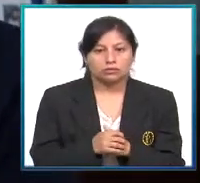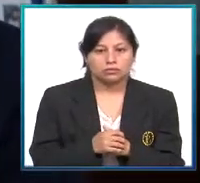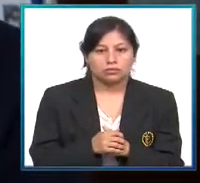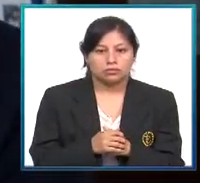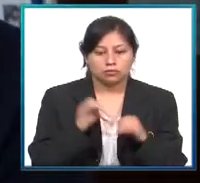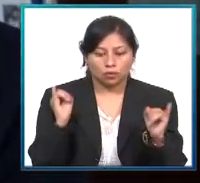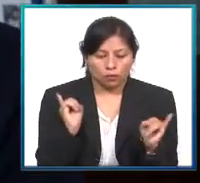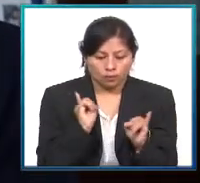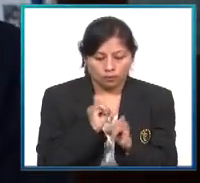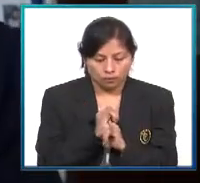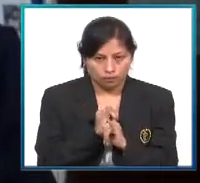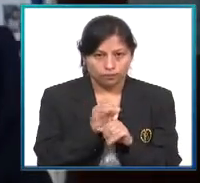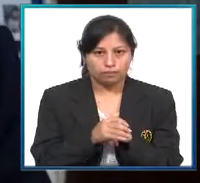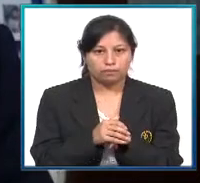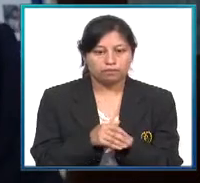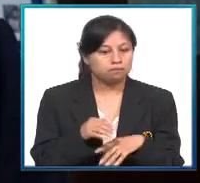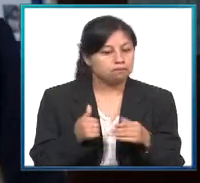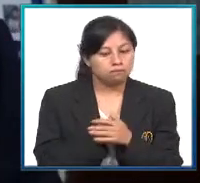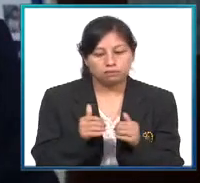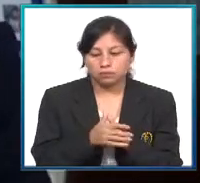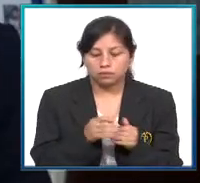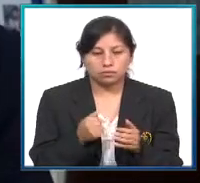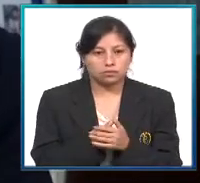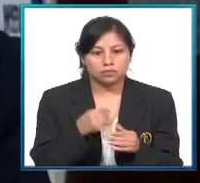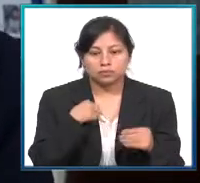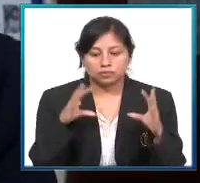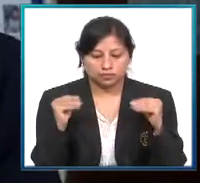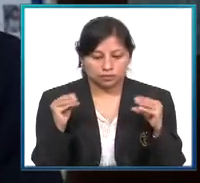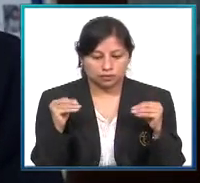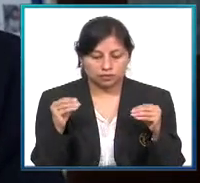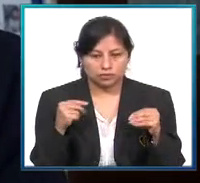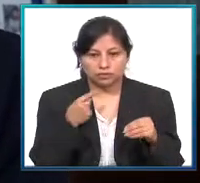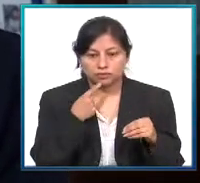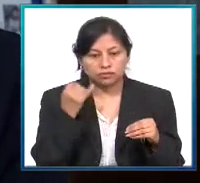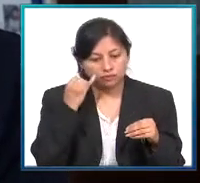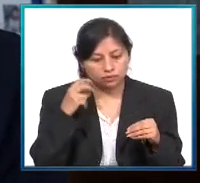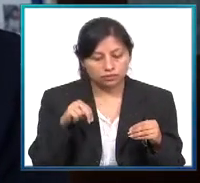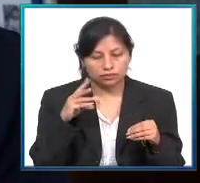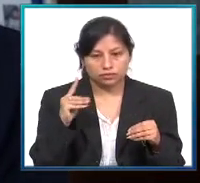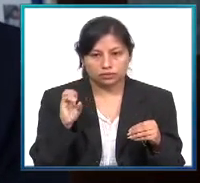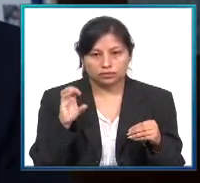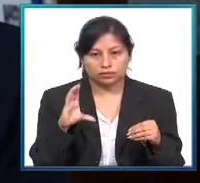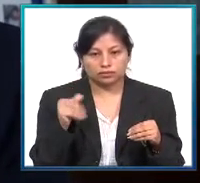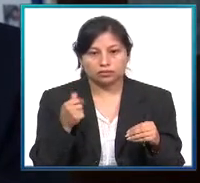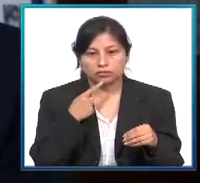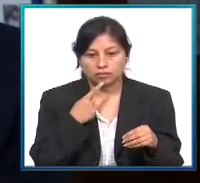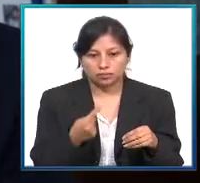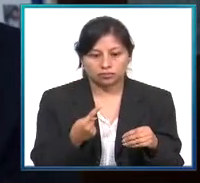de desnutrición, lamentablemente, y eso vamos a hablar, de INDECA, que INDECA era